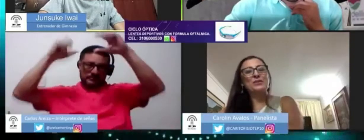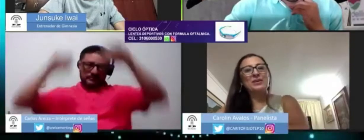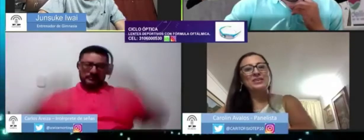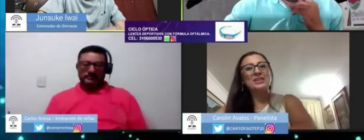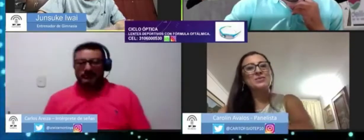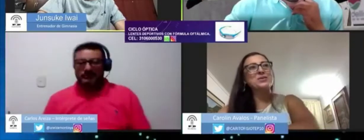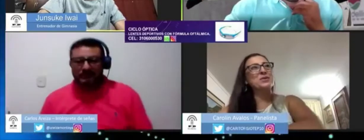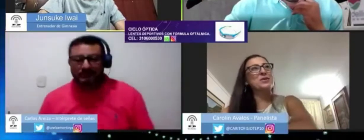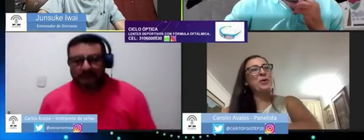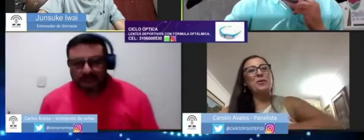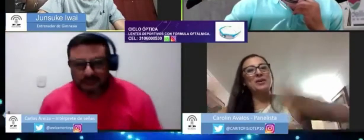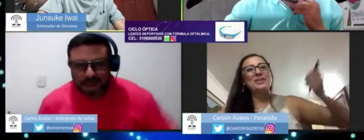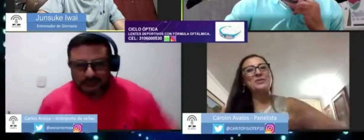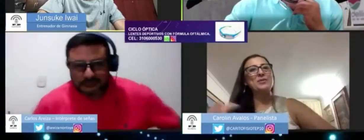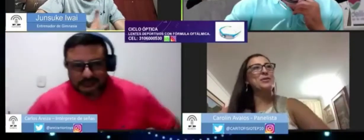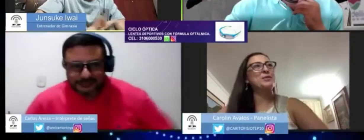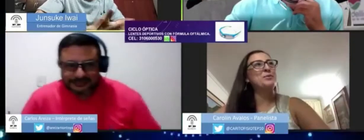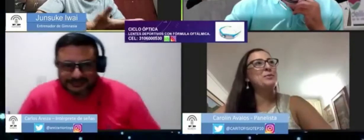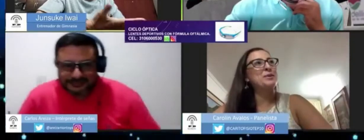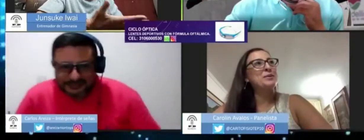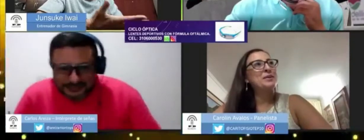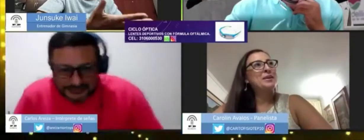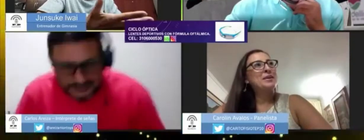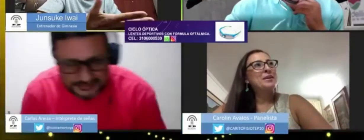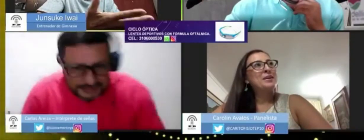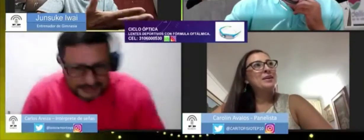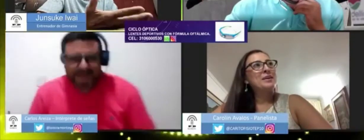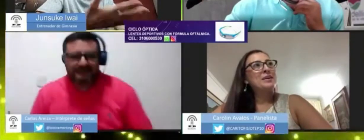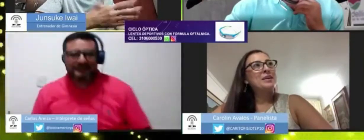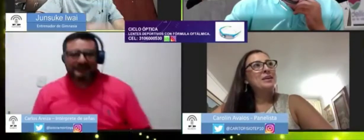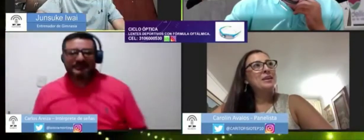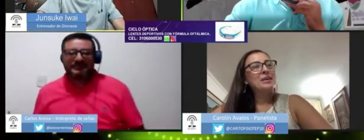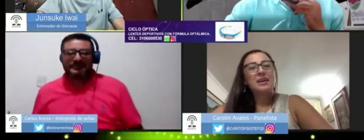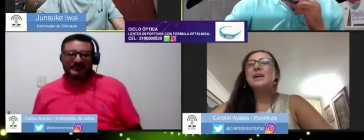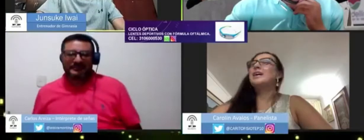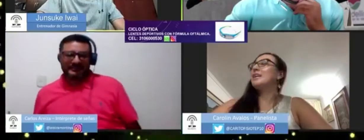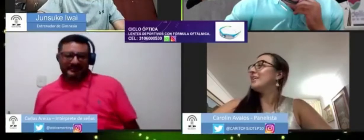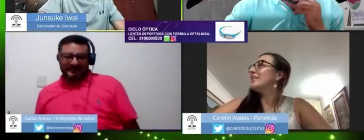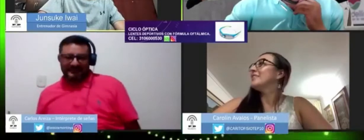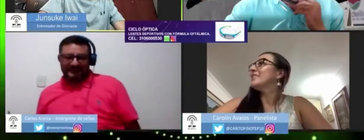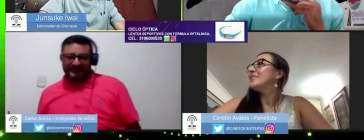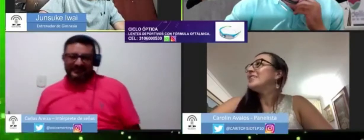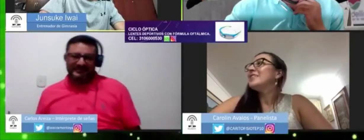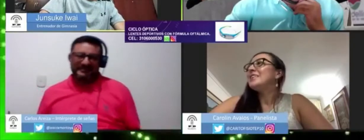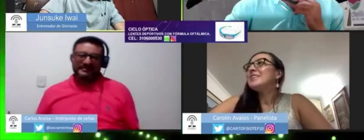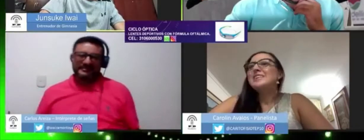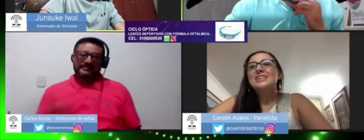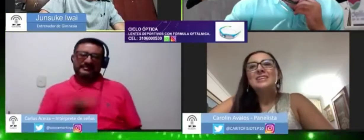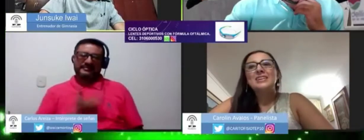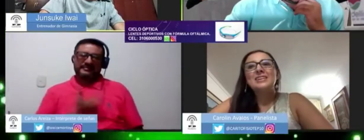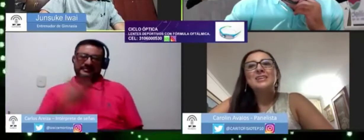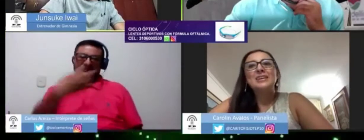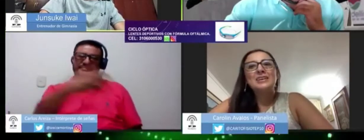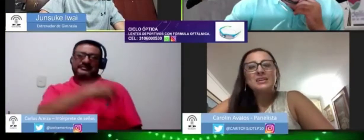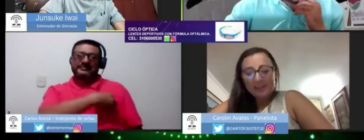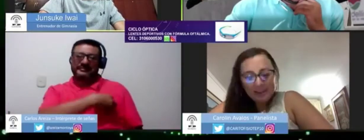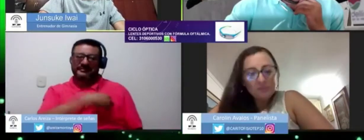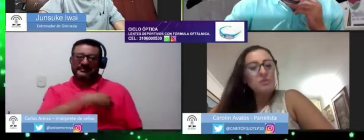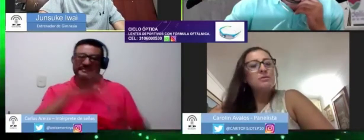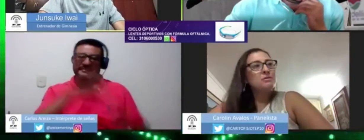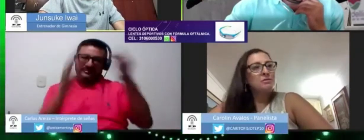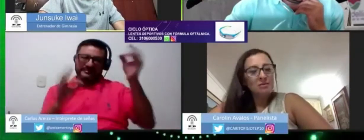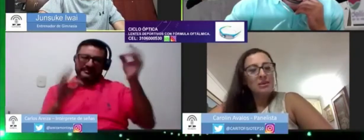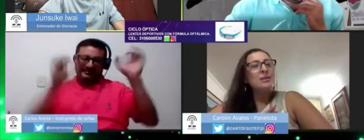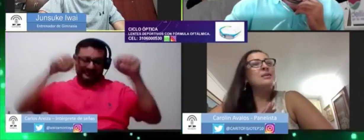¿Cuál es ese sueño, profe? ¿Cuál es ese sueño que todavía no ha cumplido? Medalla olímpica para Colombia. Y